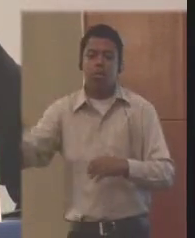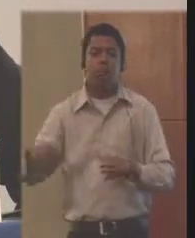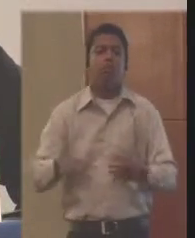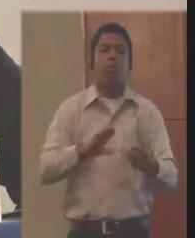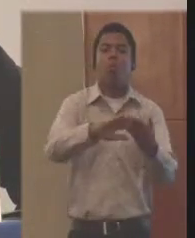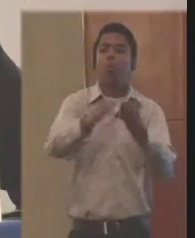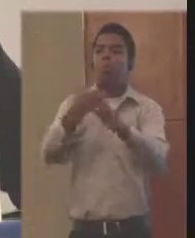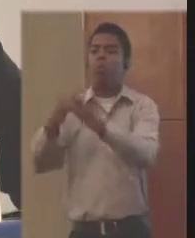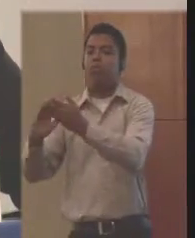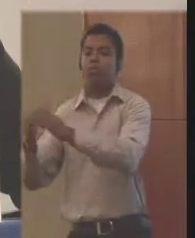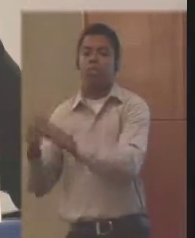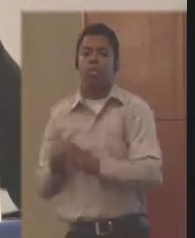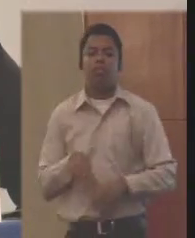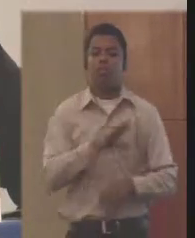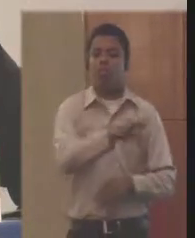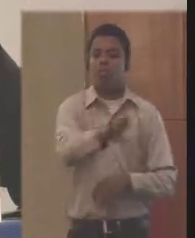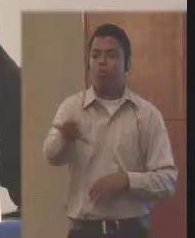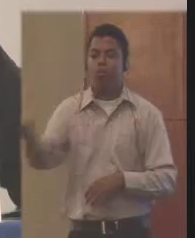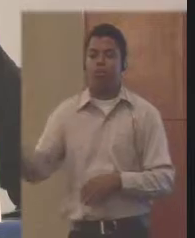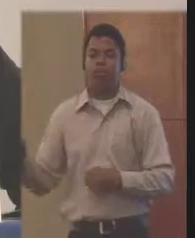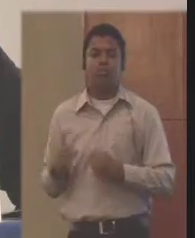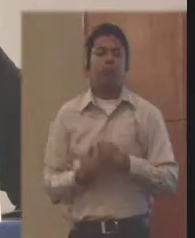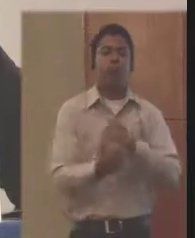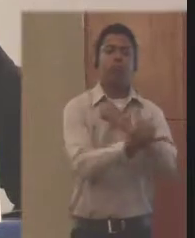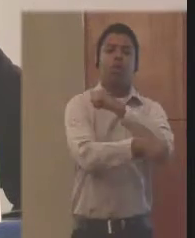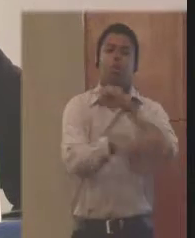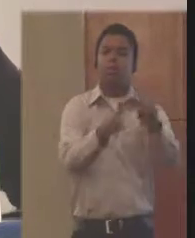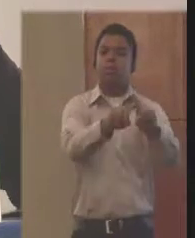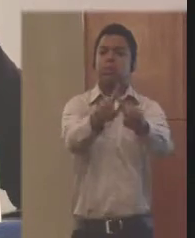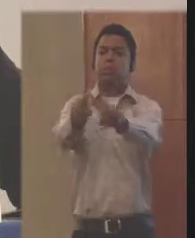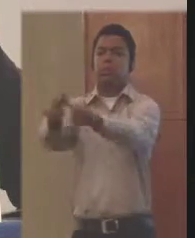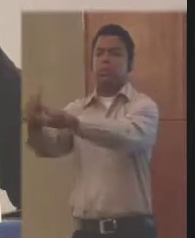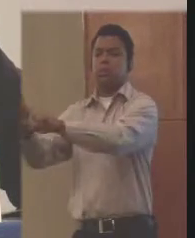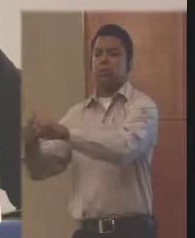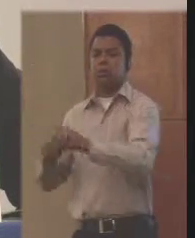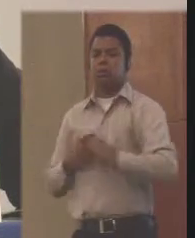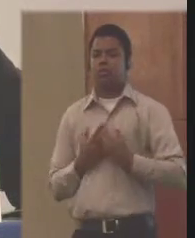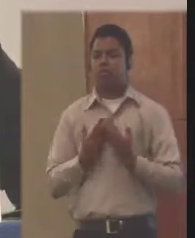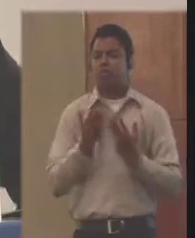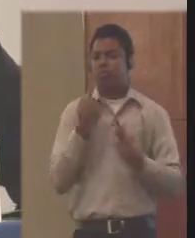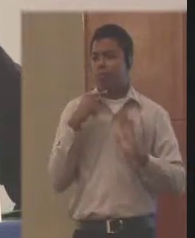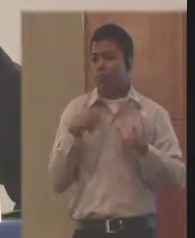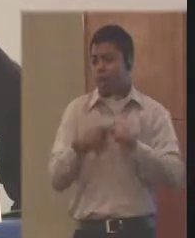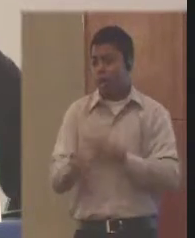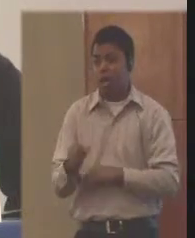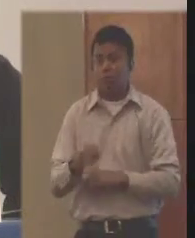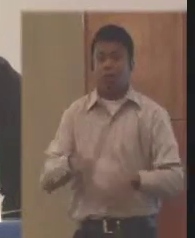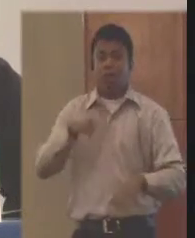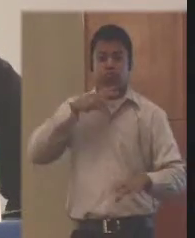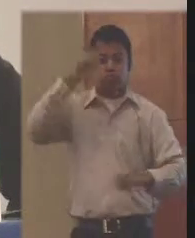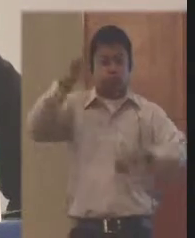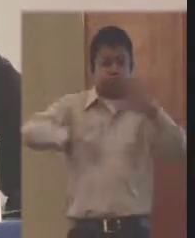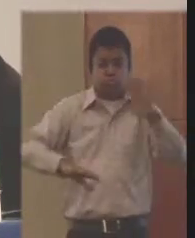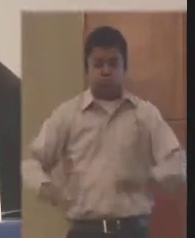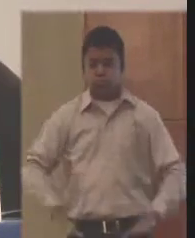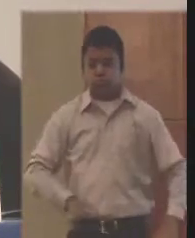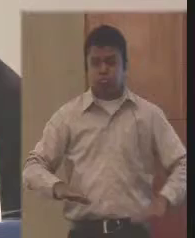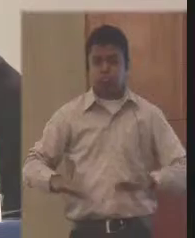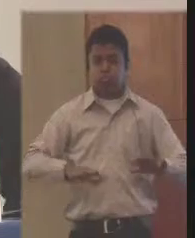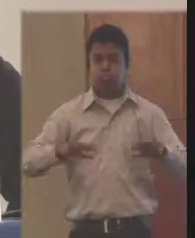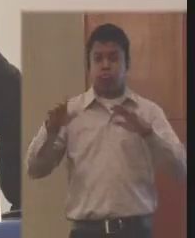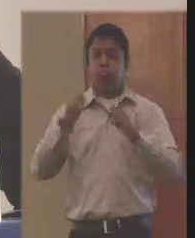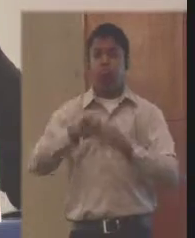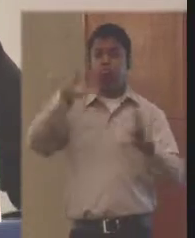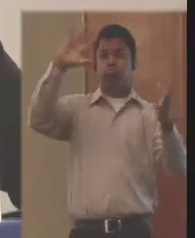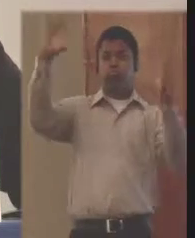incluso de países. ¿Y qué es lo que estamos viendo en fenómenos como el Niño, otros fenómenos de inundaciones, fenómenos meteorológicos, en donde vemos efectos